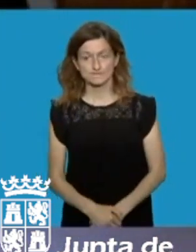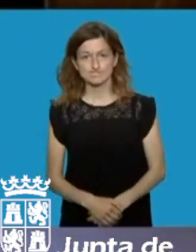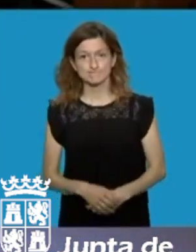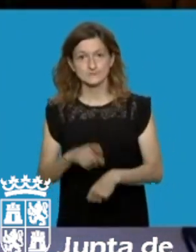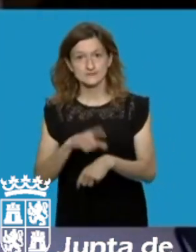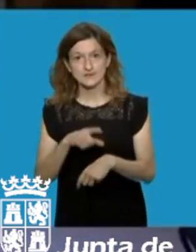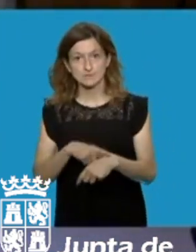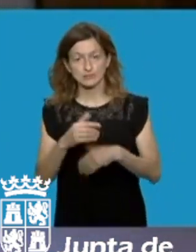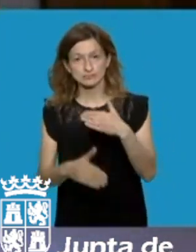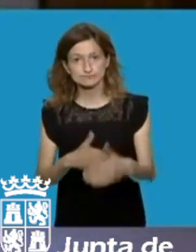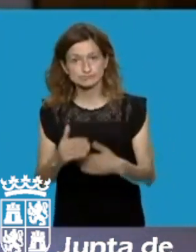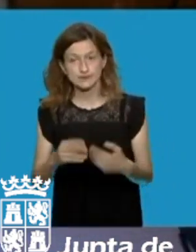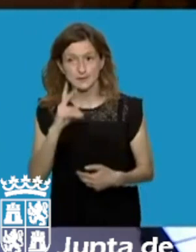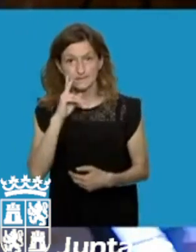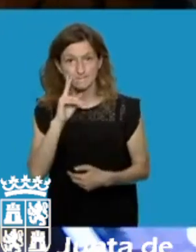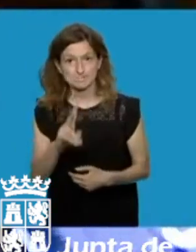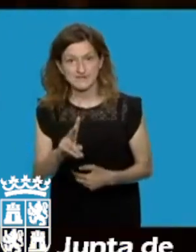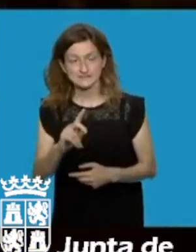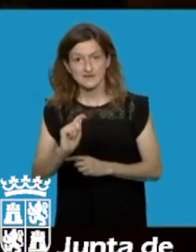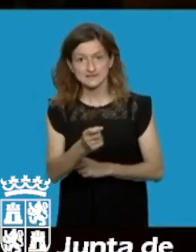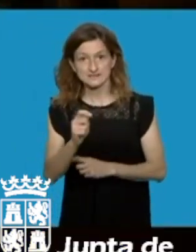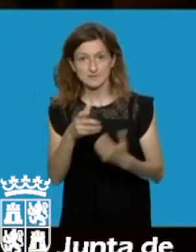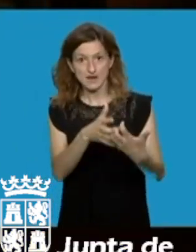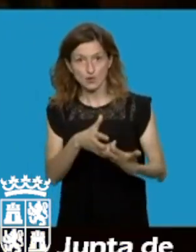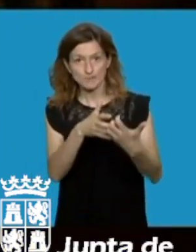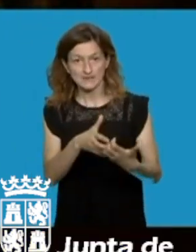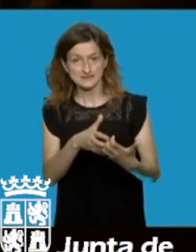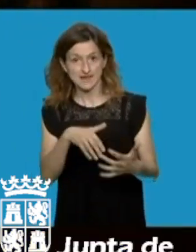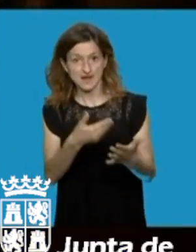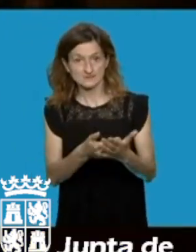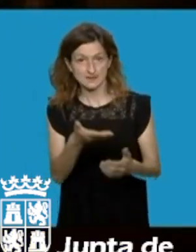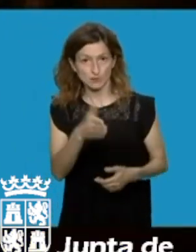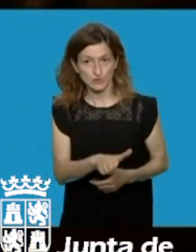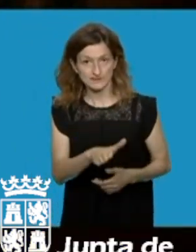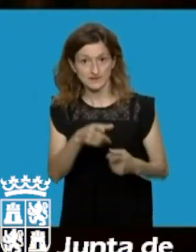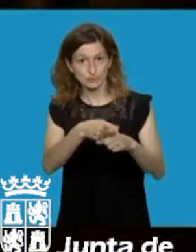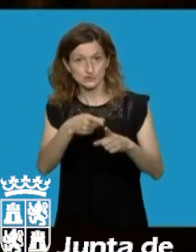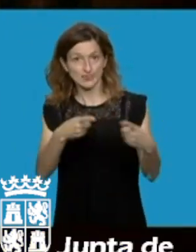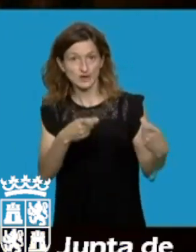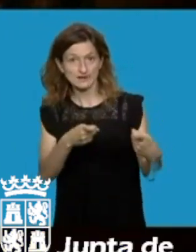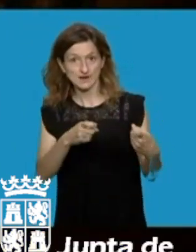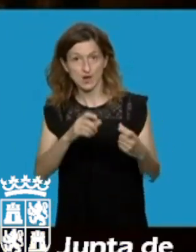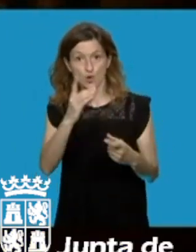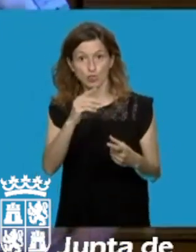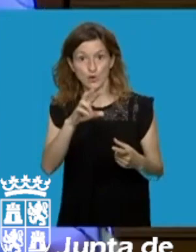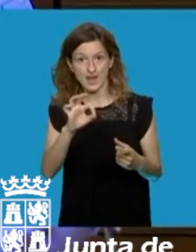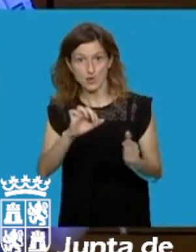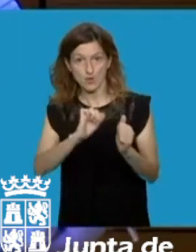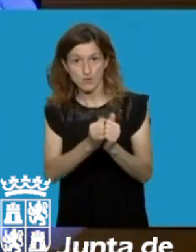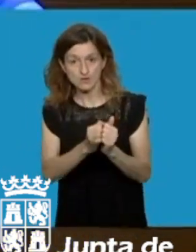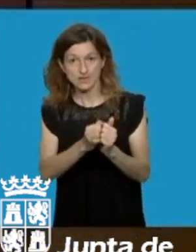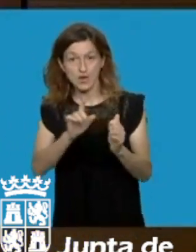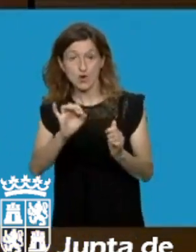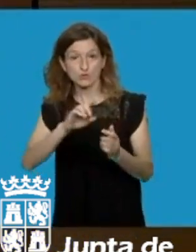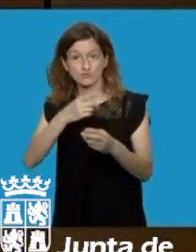paso del tiempo nos lleva a la transformación de la esgrima de combate a vida o muerte utilizada en las guerras y en los duelos a una actividad más lúdica